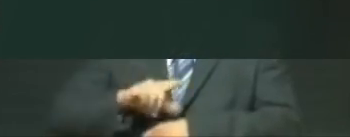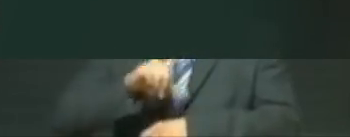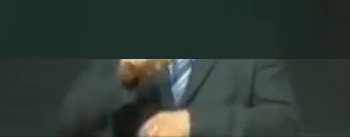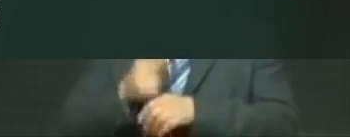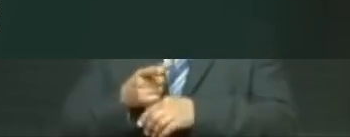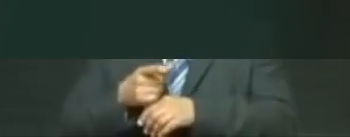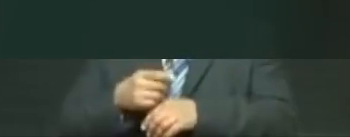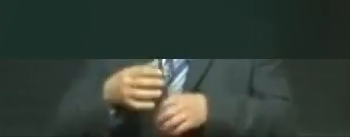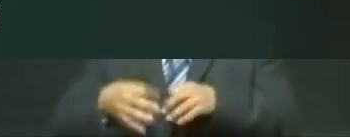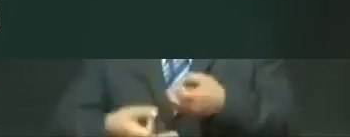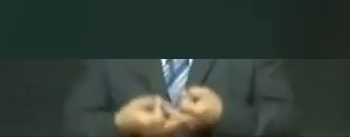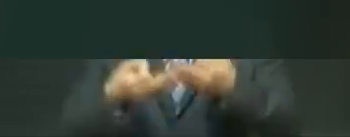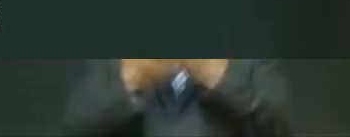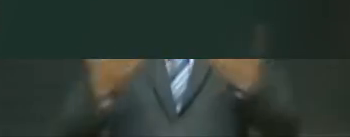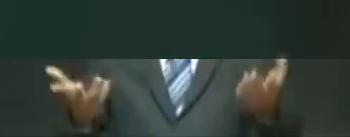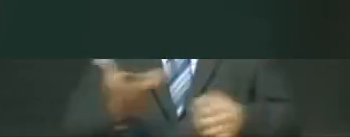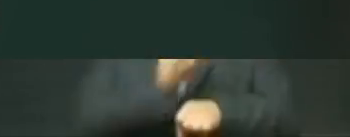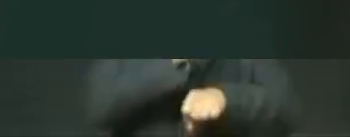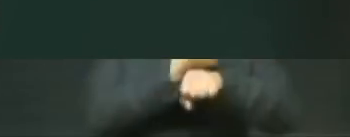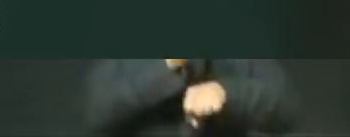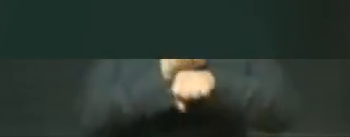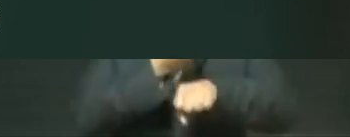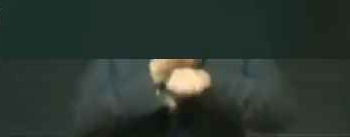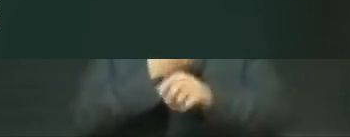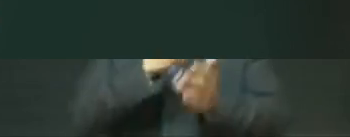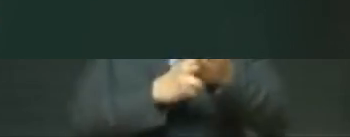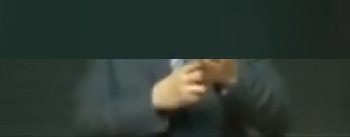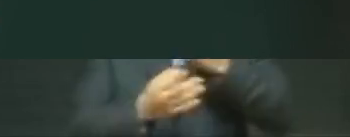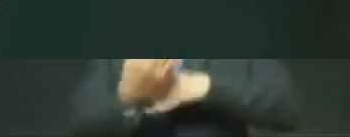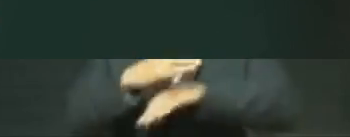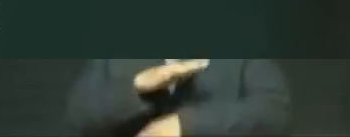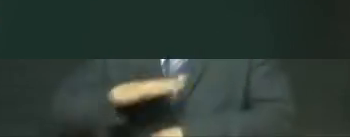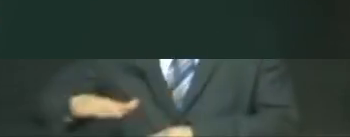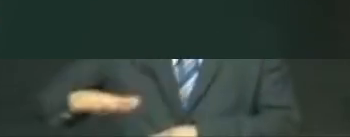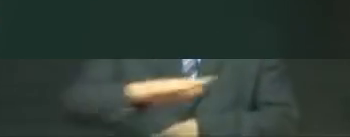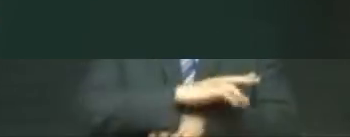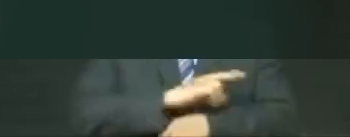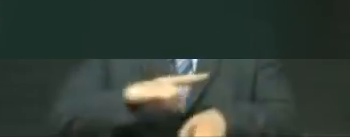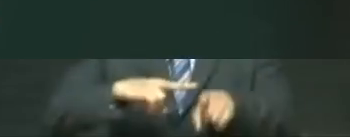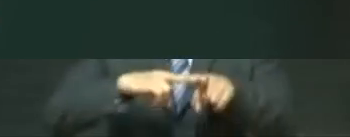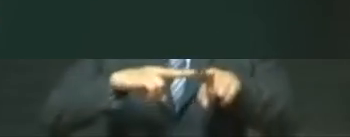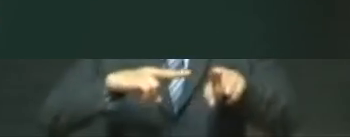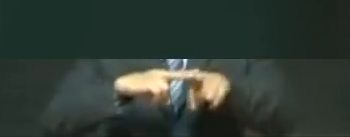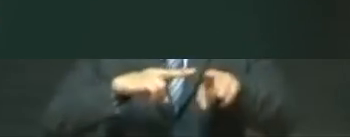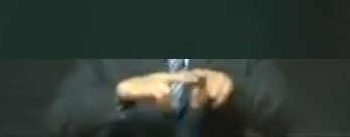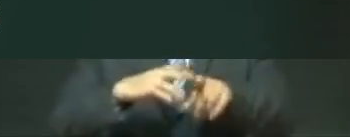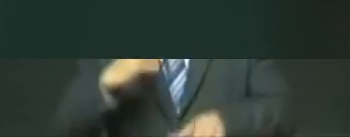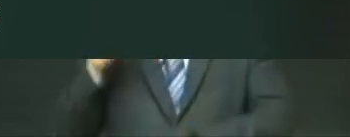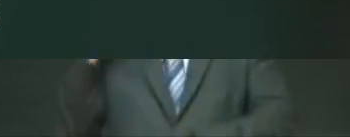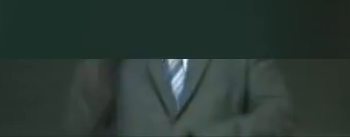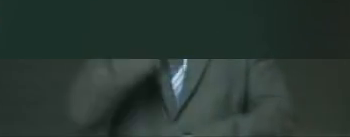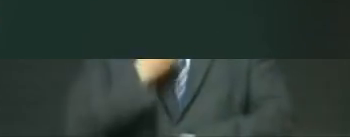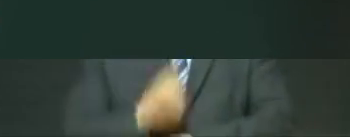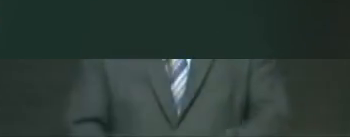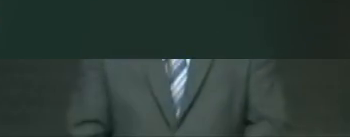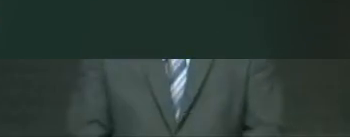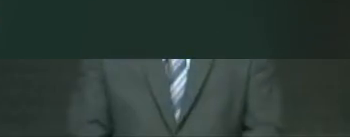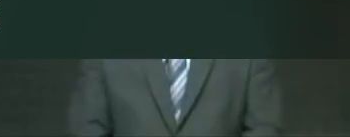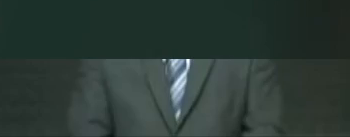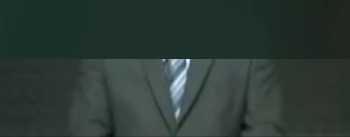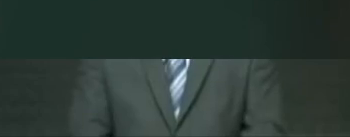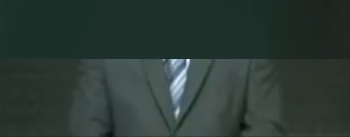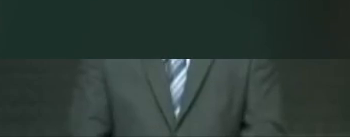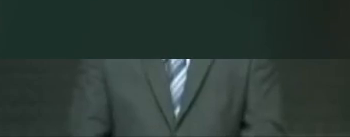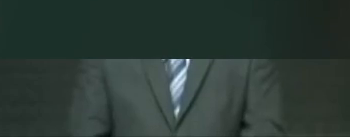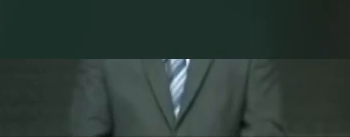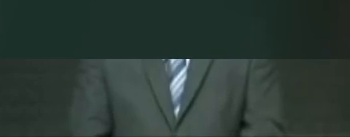Parque Lineal Gran Canal está nominado al premio MICE Crown Hall Américas 2022, que organiza la Facultad de